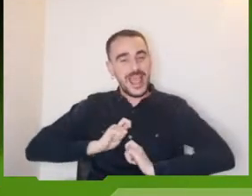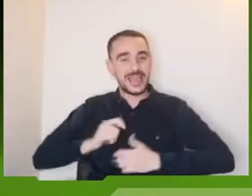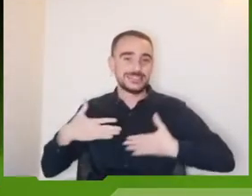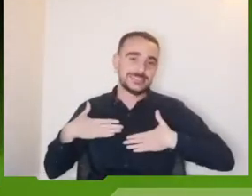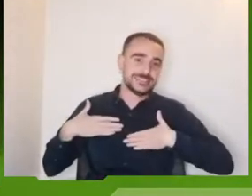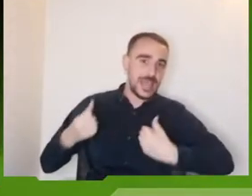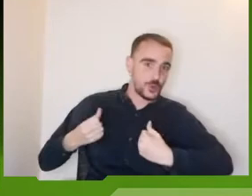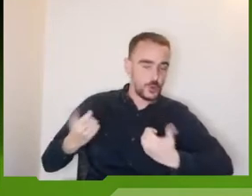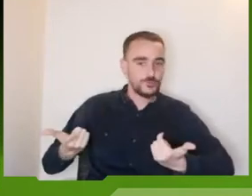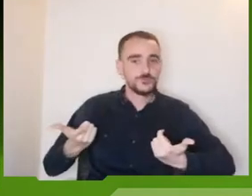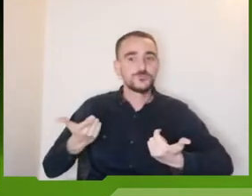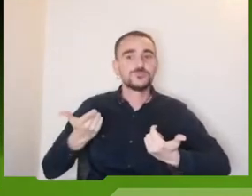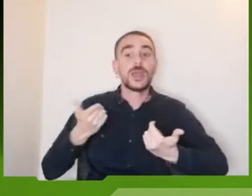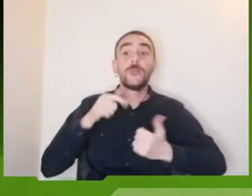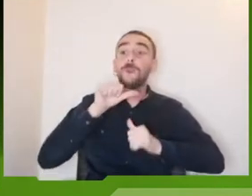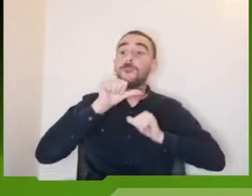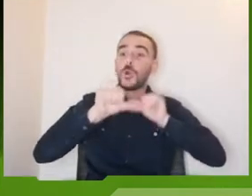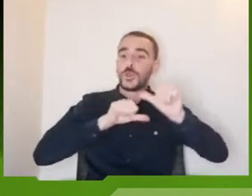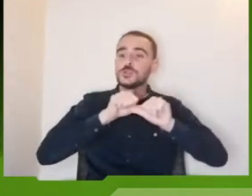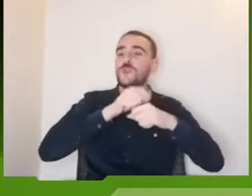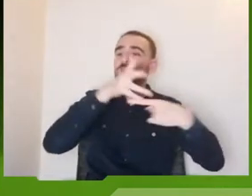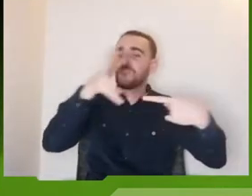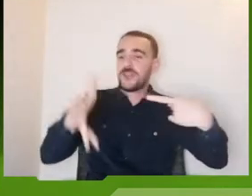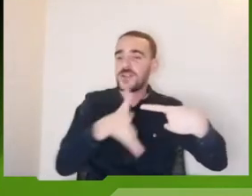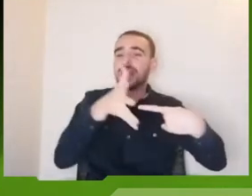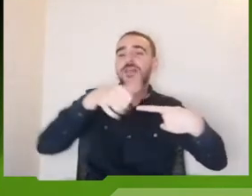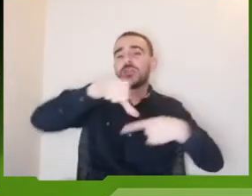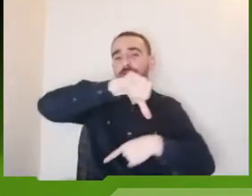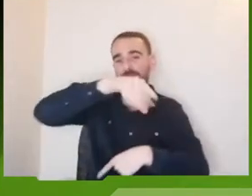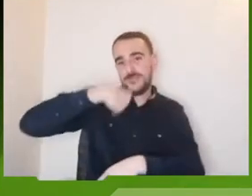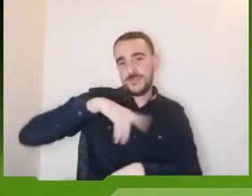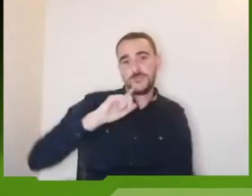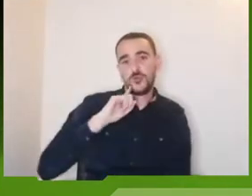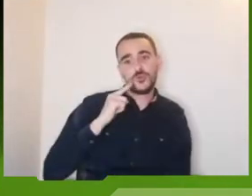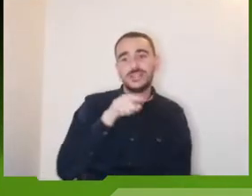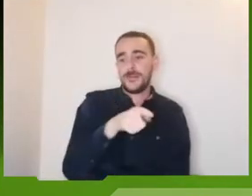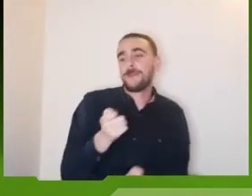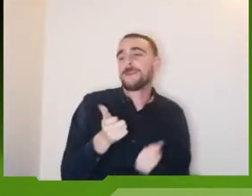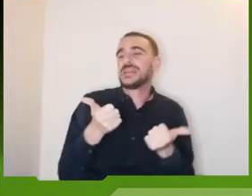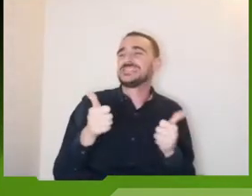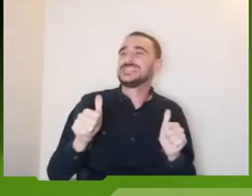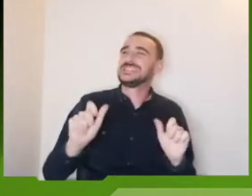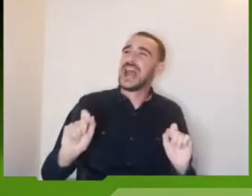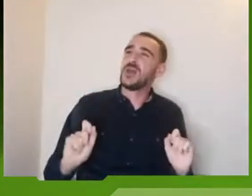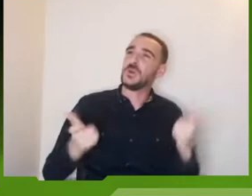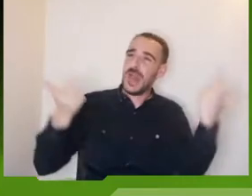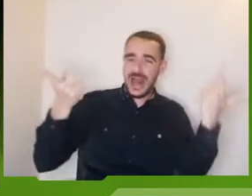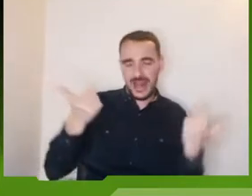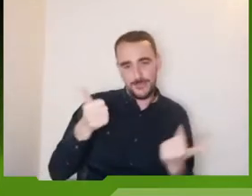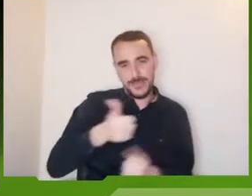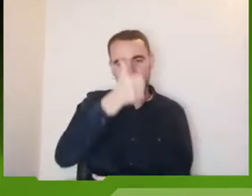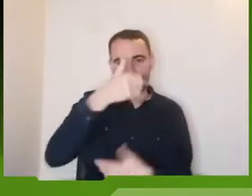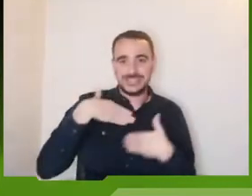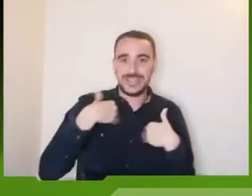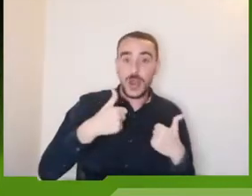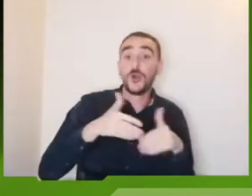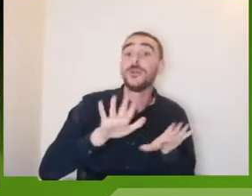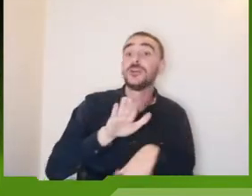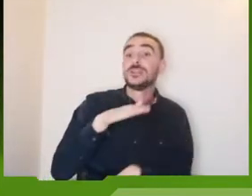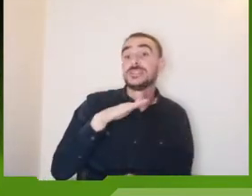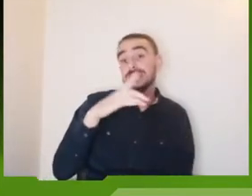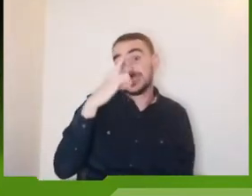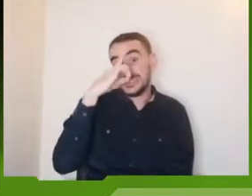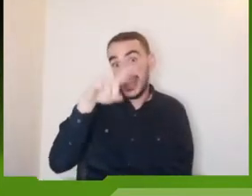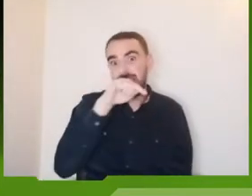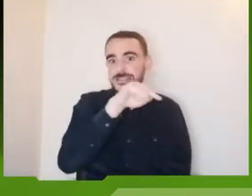ese aceite es más natural o más sano. Pero es bastante más caro y se puede